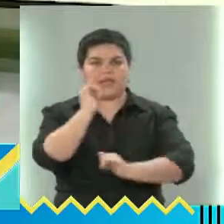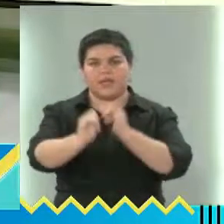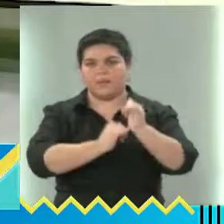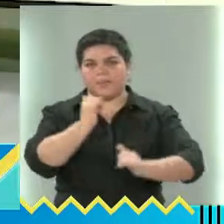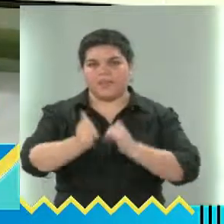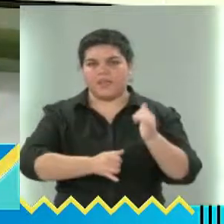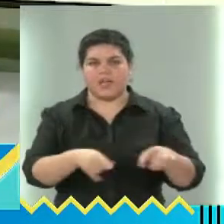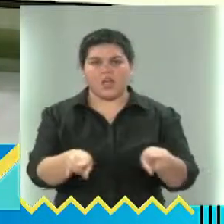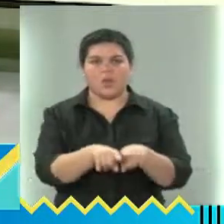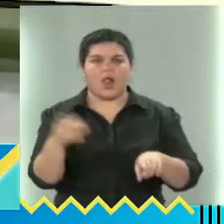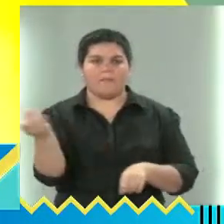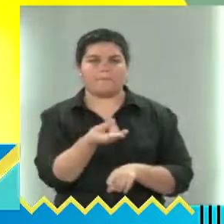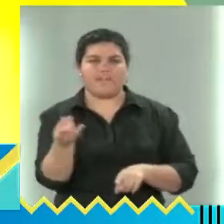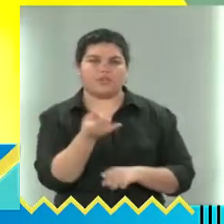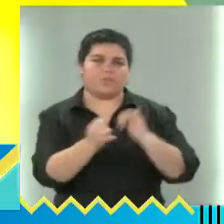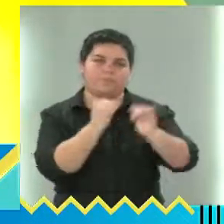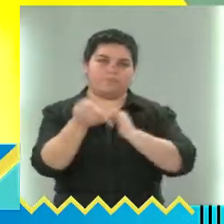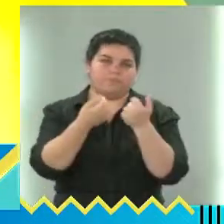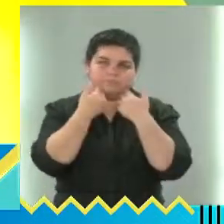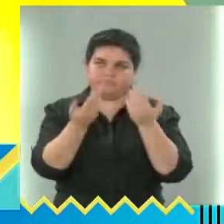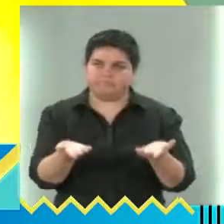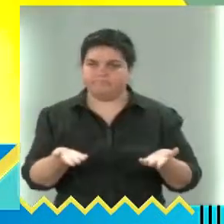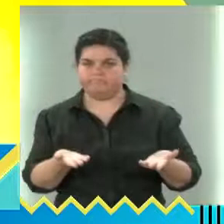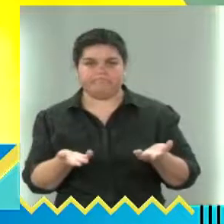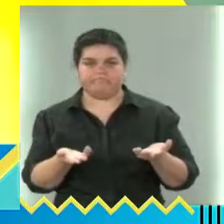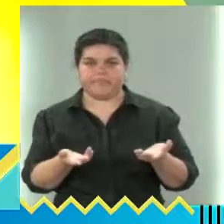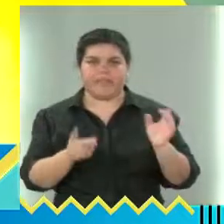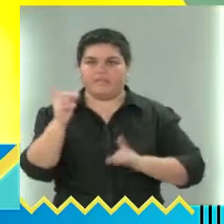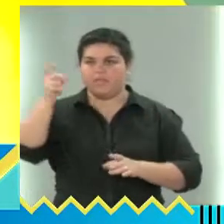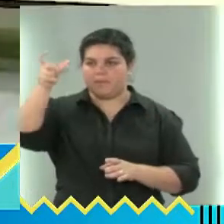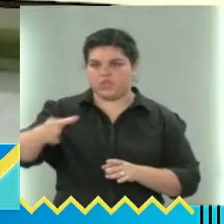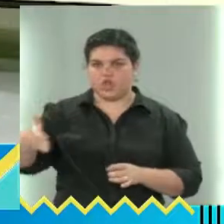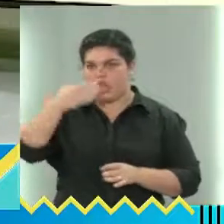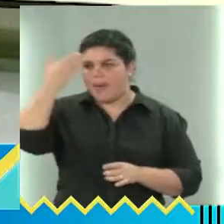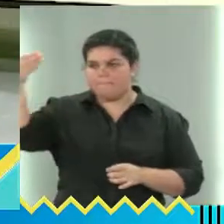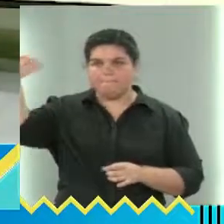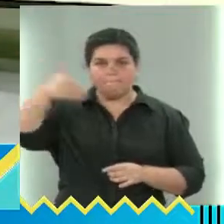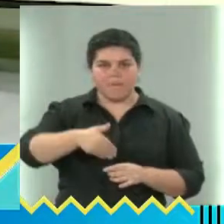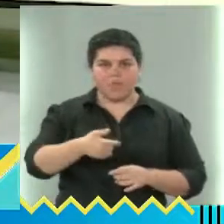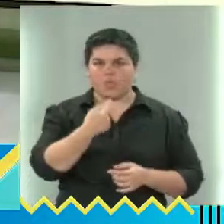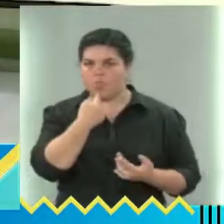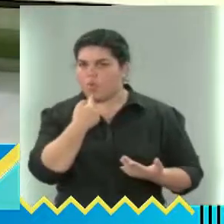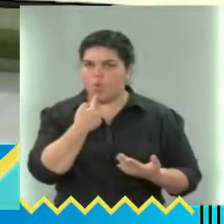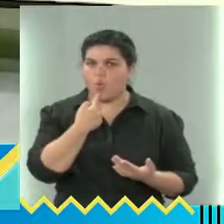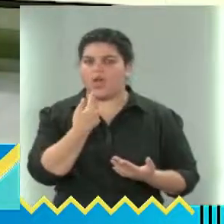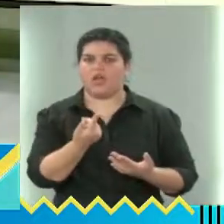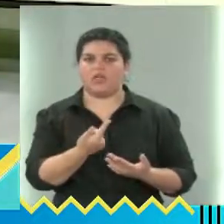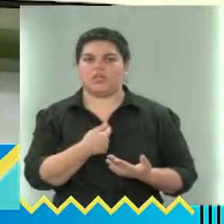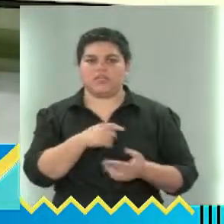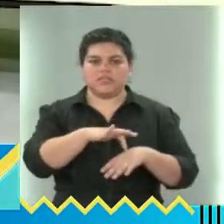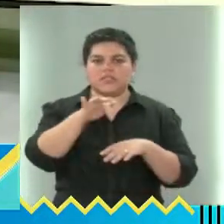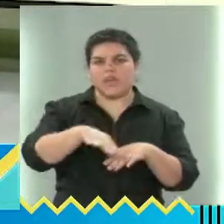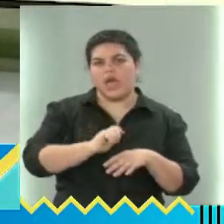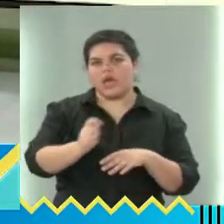así como se lo han planteado? No sé, situaciones que ustedes hayan llegado pacientes con dudas acerca de la donación de sangre. ¿Cuál es